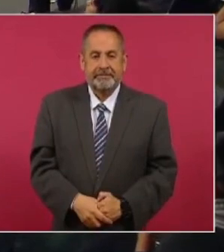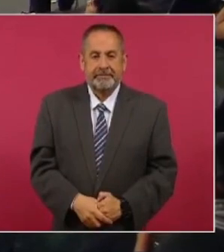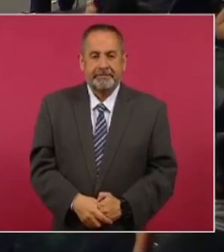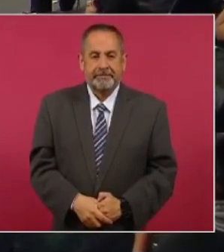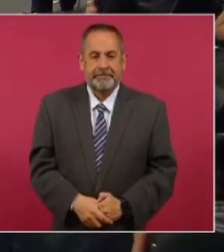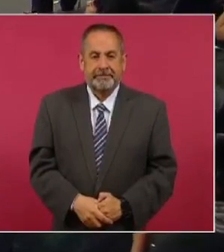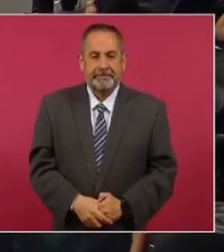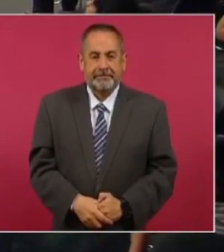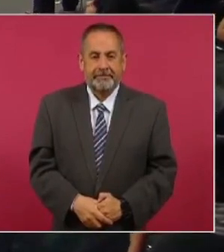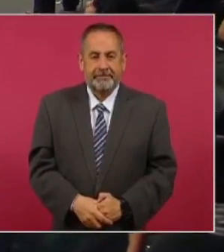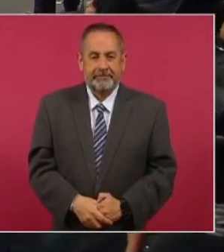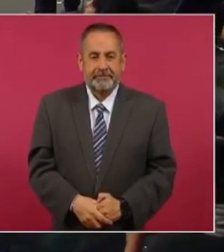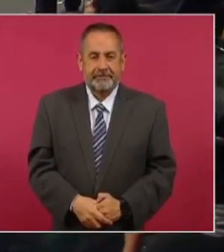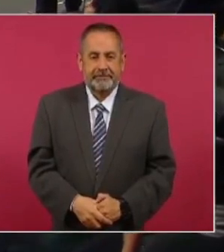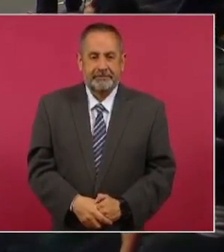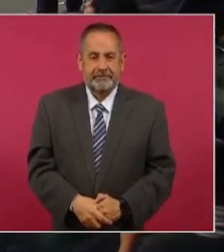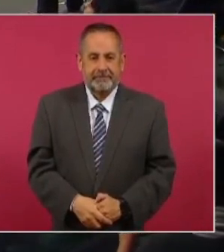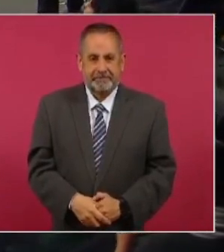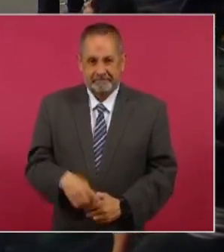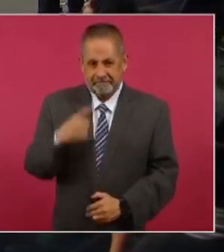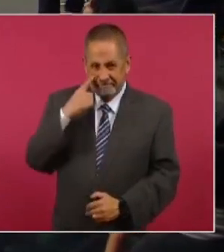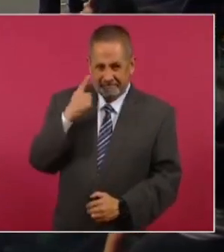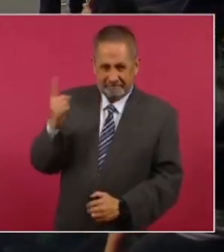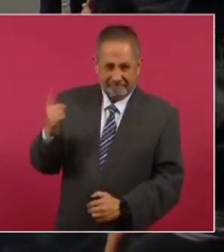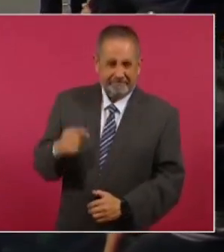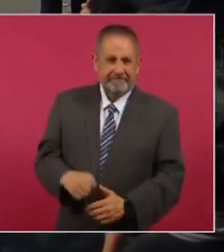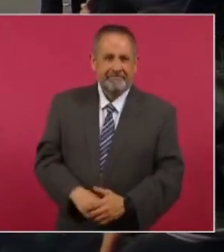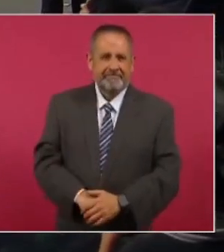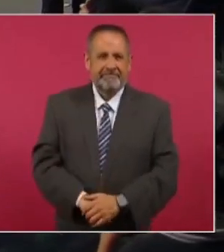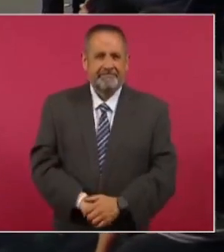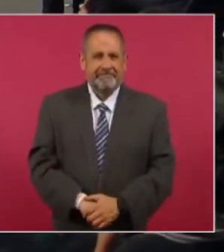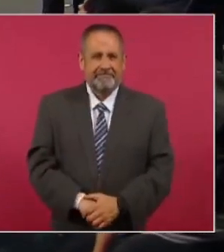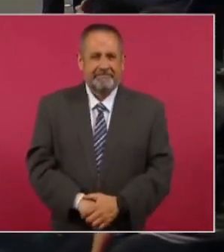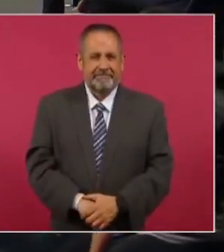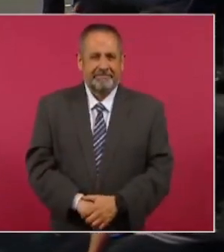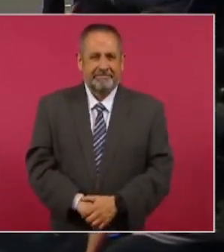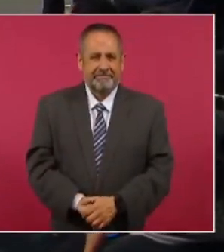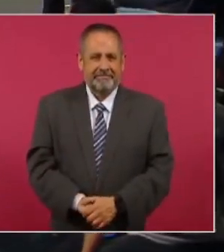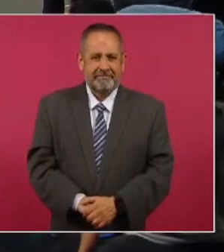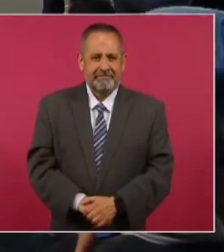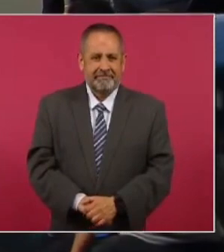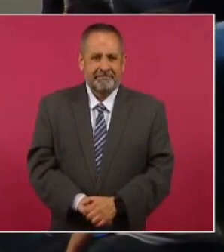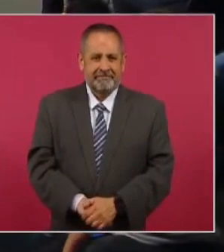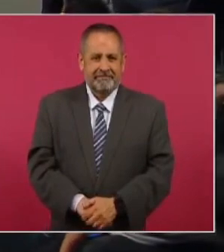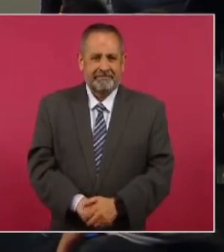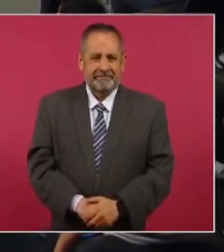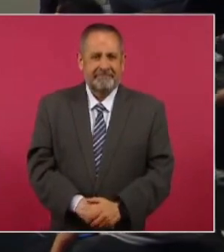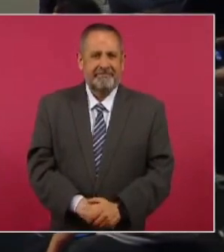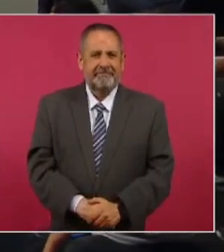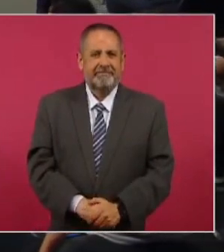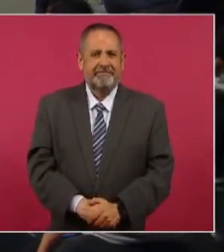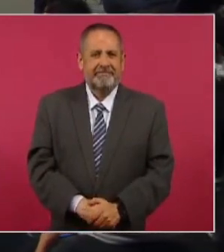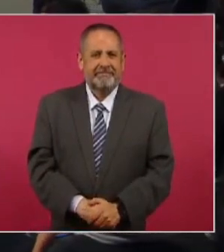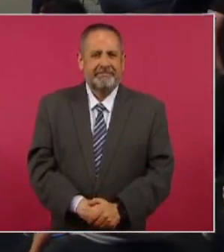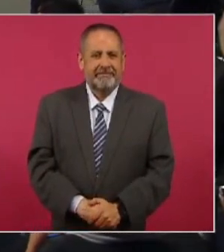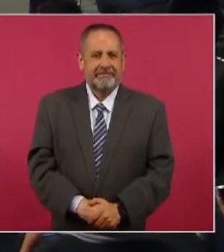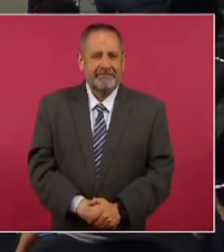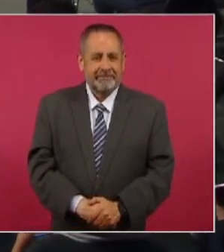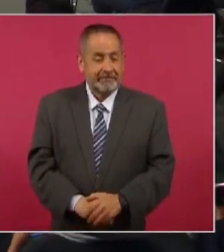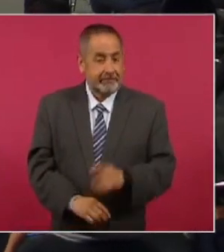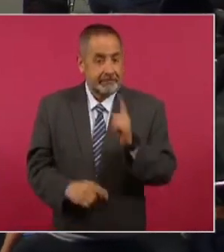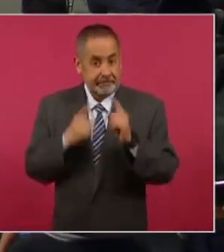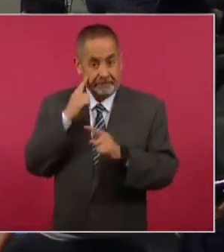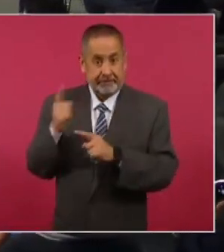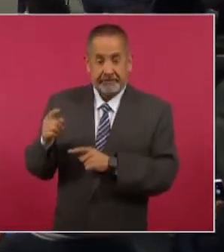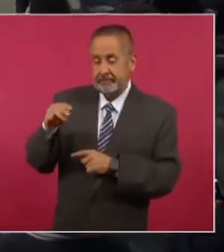se fue el corredor el lanzamiento está conectando patasó tremendo en dirección al jardín de la izquierda va atrás atrás atrás atrás ¡eh! ese es